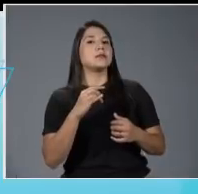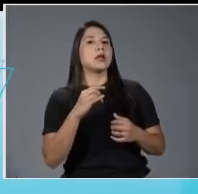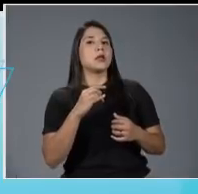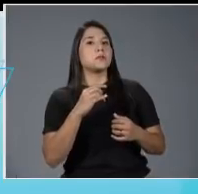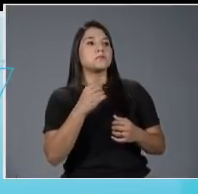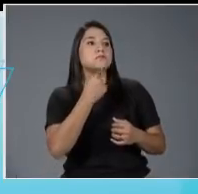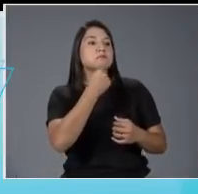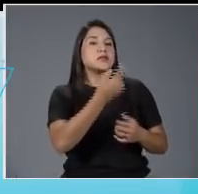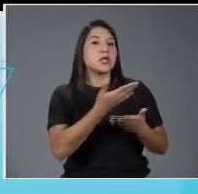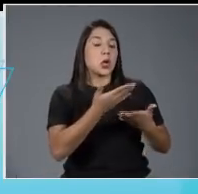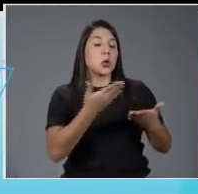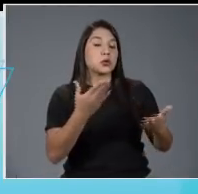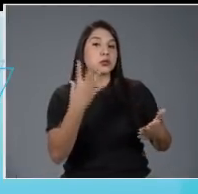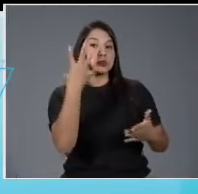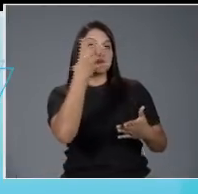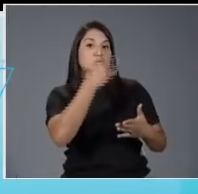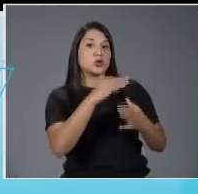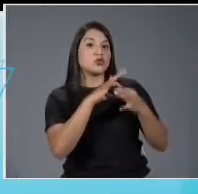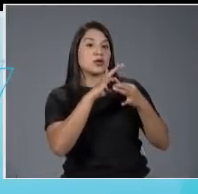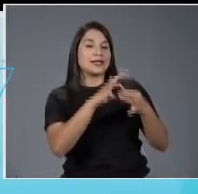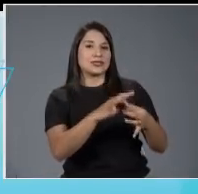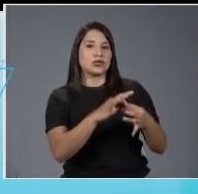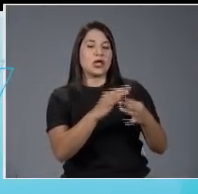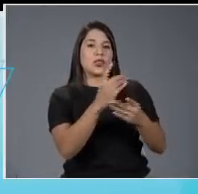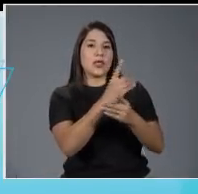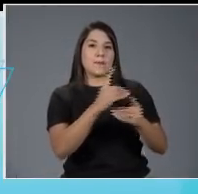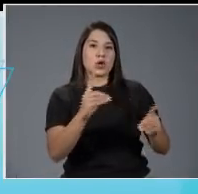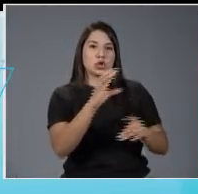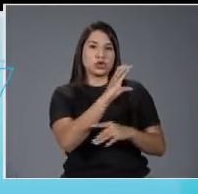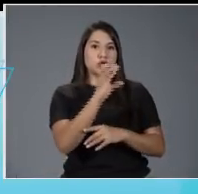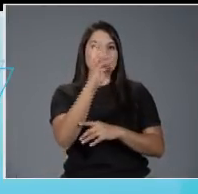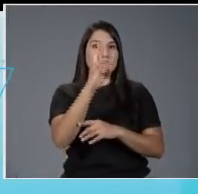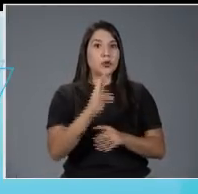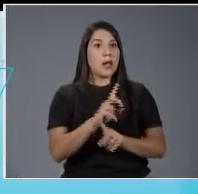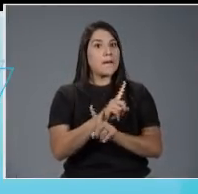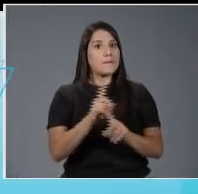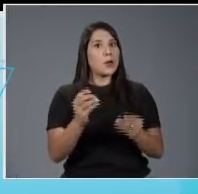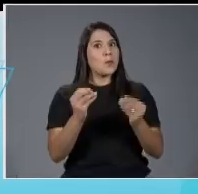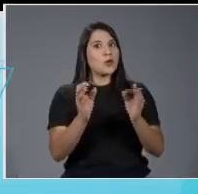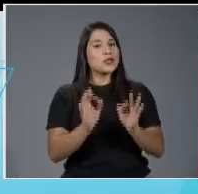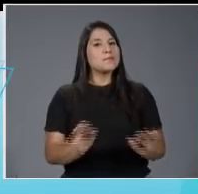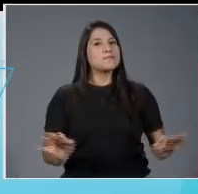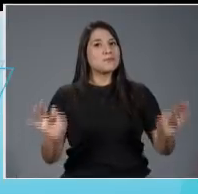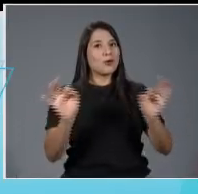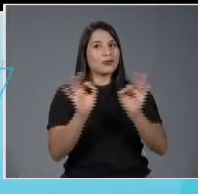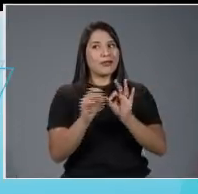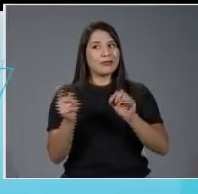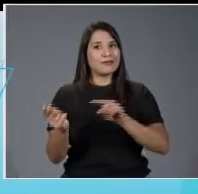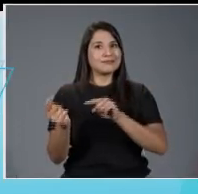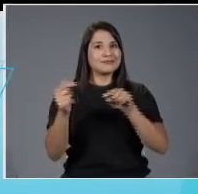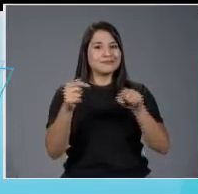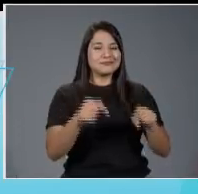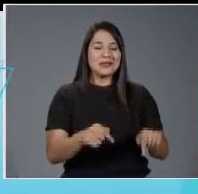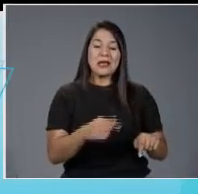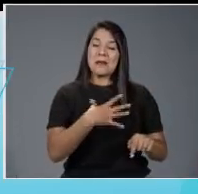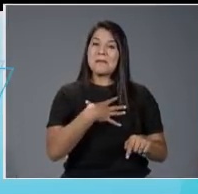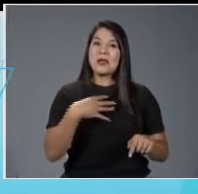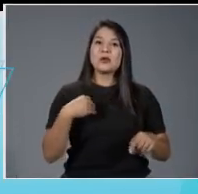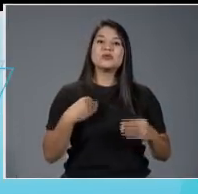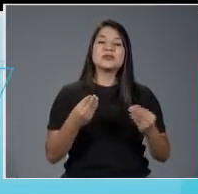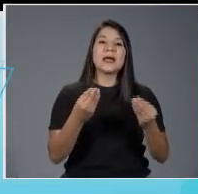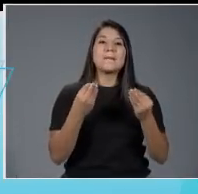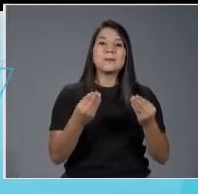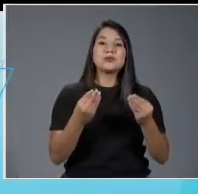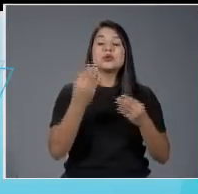costarricense, pero yo creo que trasciende el tema de su presencia, y a mí me agrada mucho porque, bueno, como